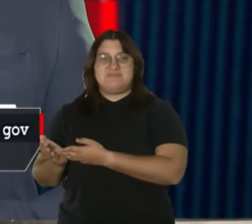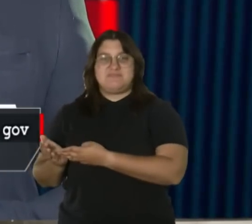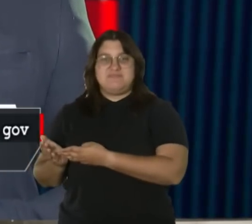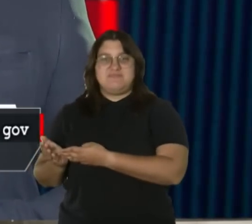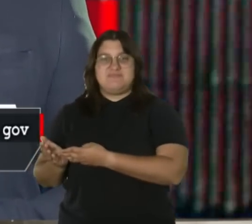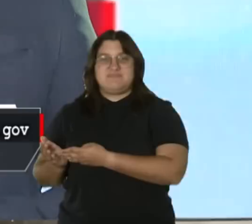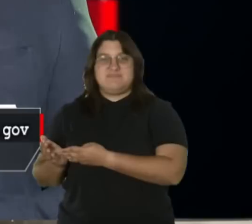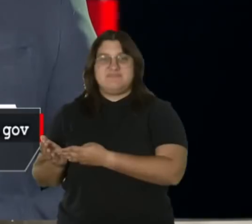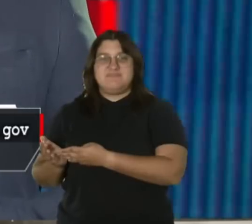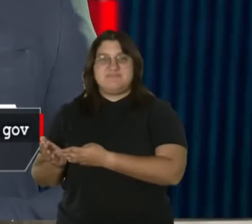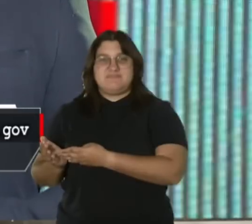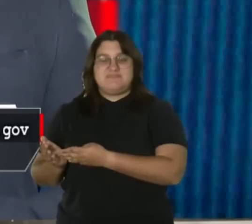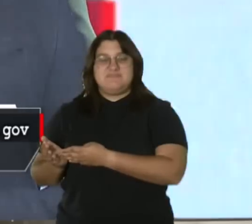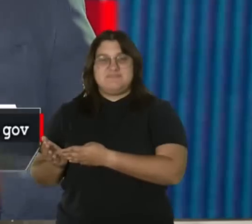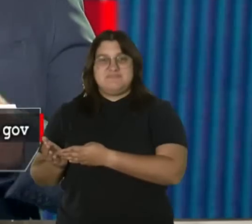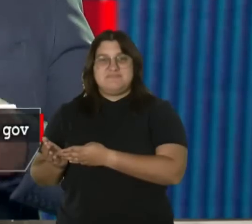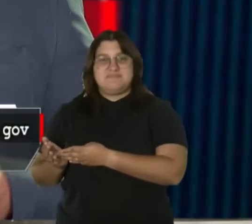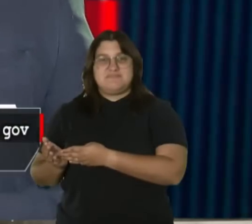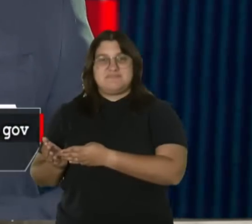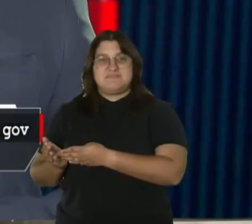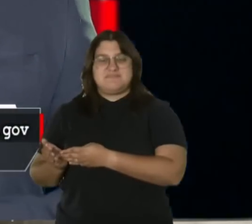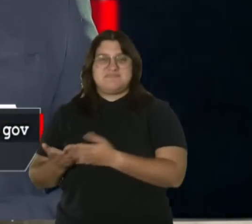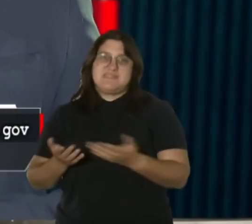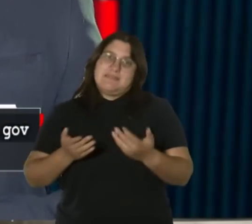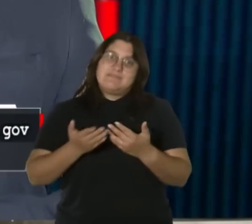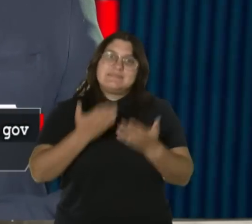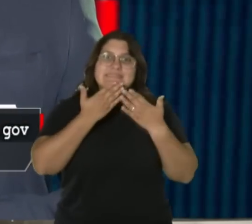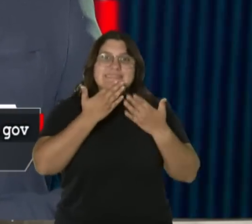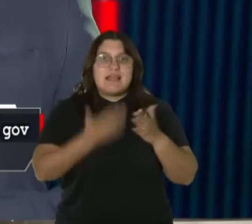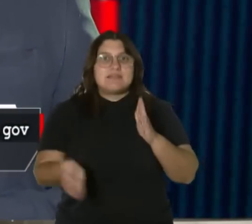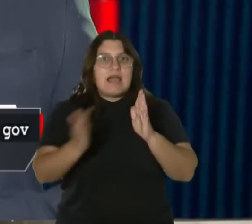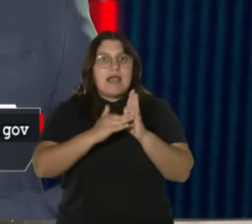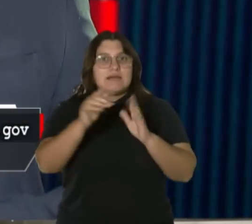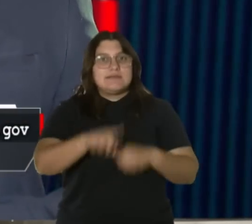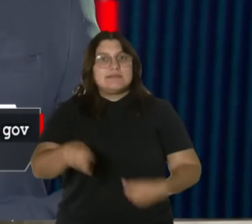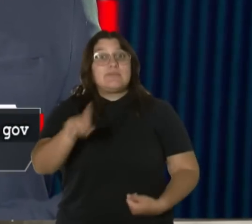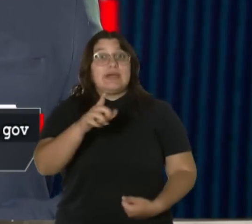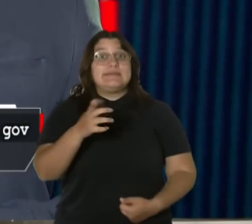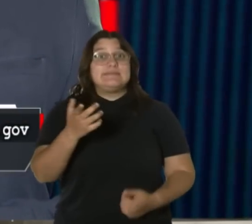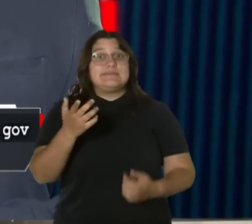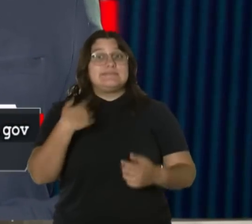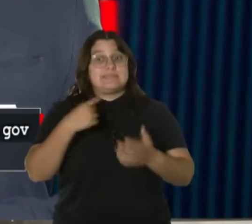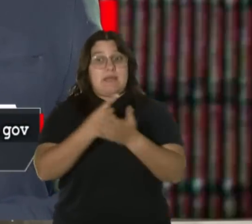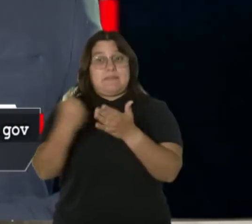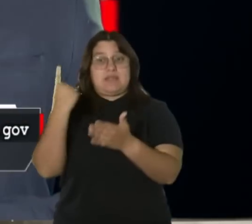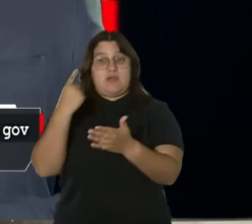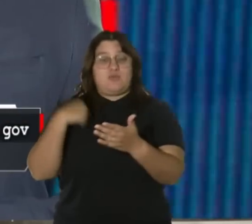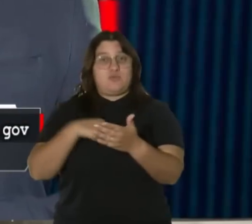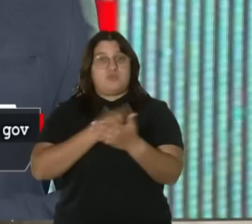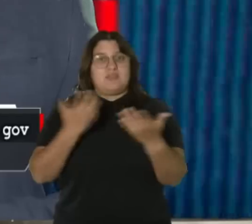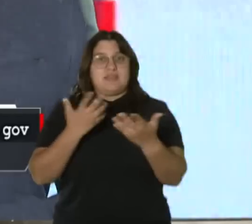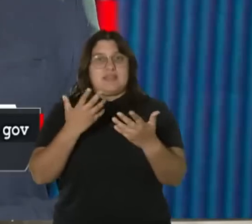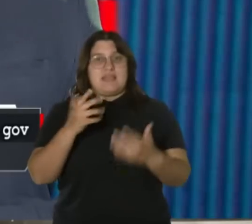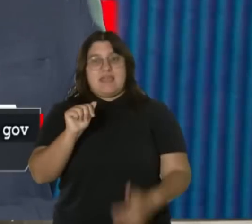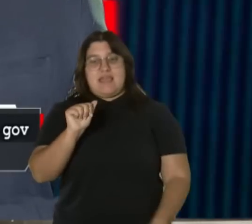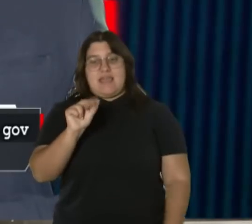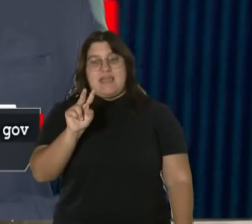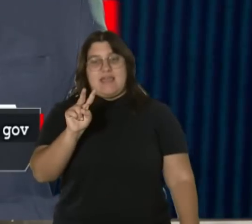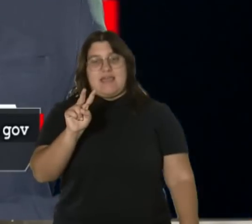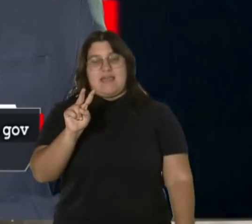punto gv y queremos verdad agradecer a la ciudadanía ya que la semana pasada presentamos el caso de Alvin Santiago